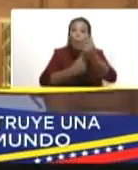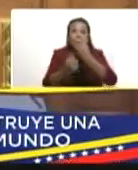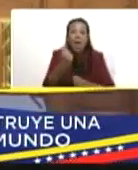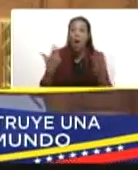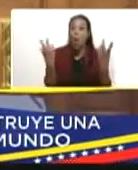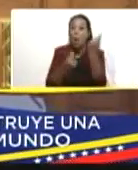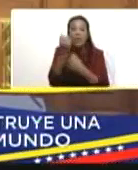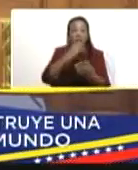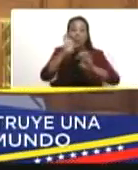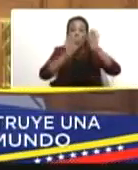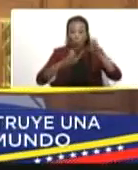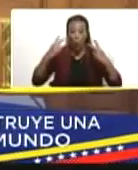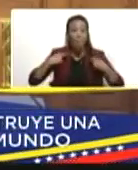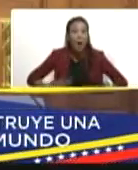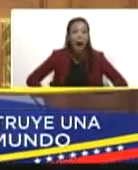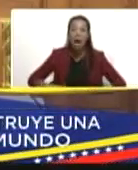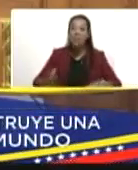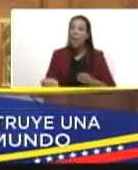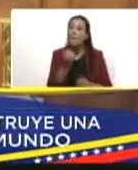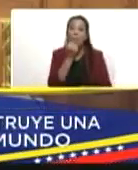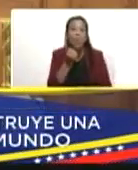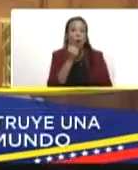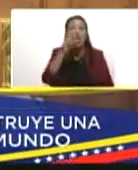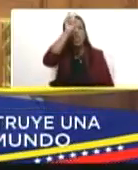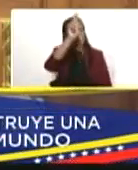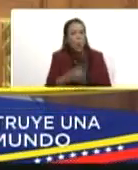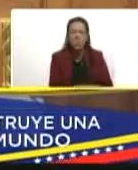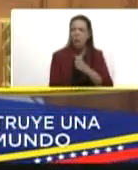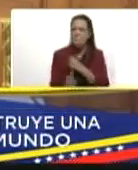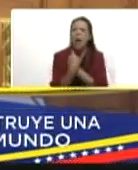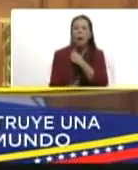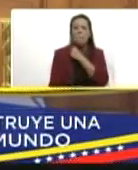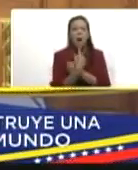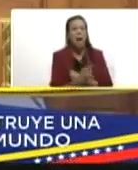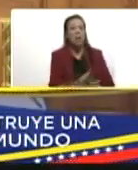comerciales y humanos todos los días